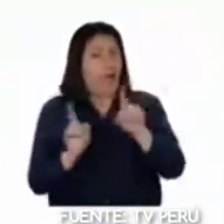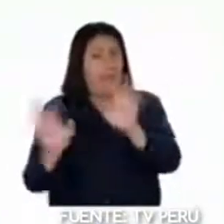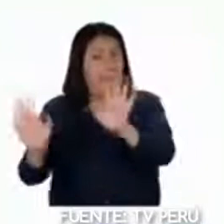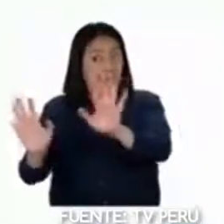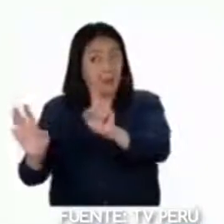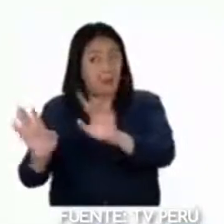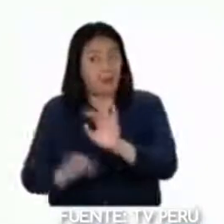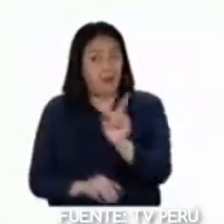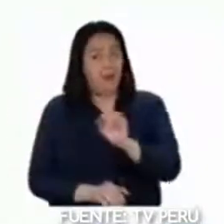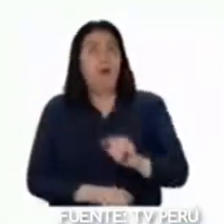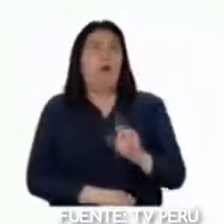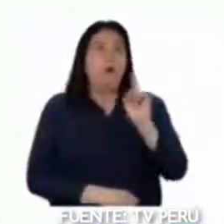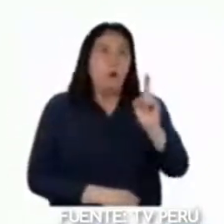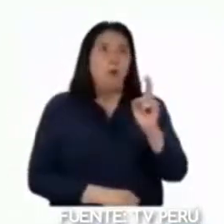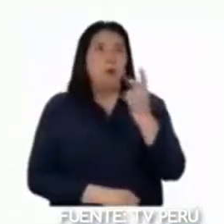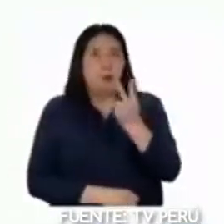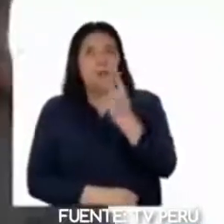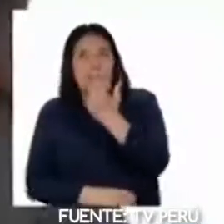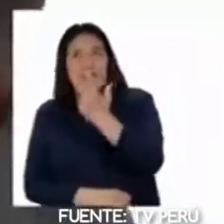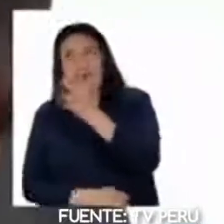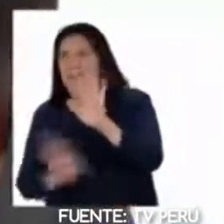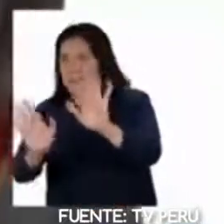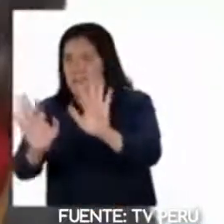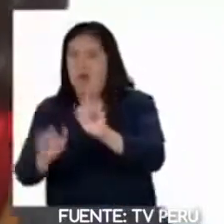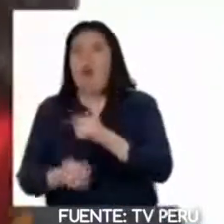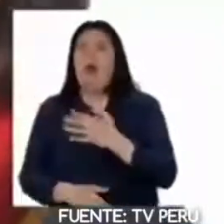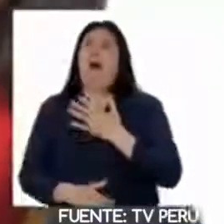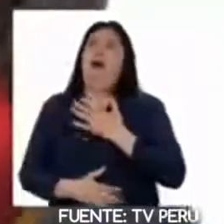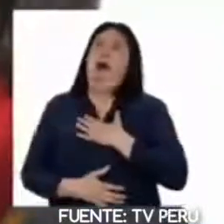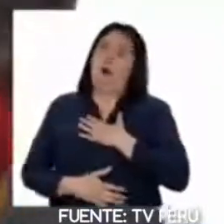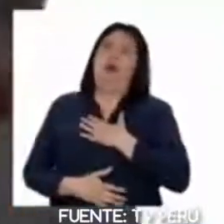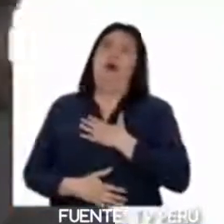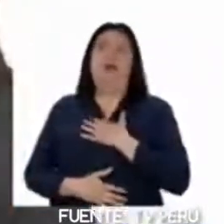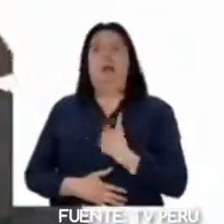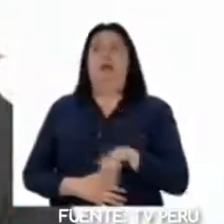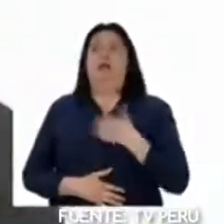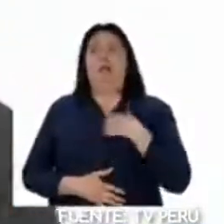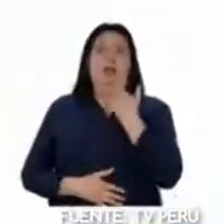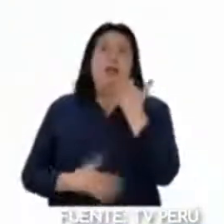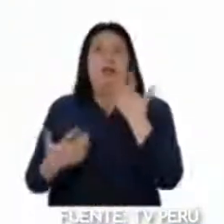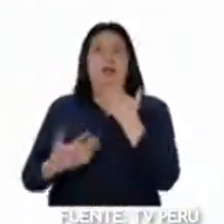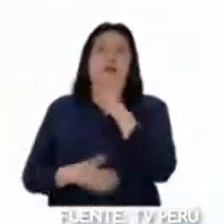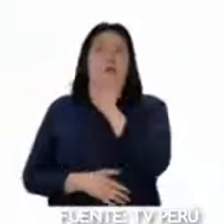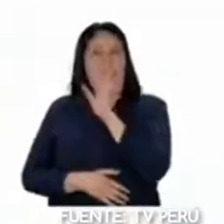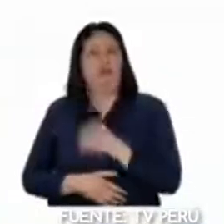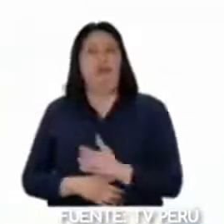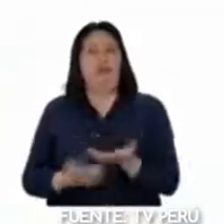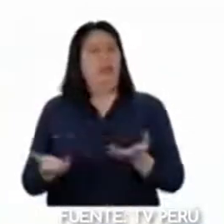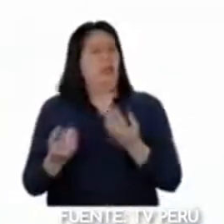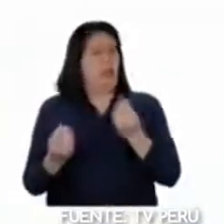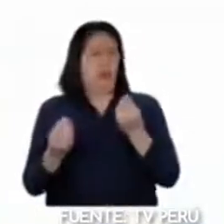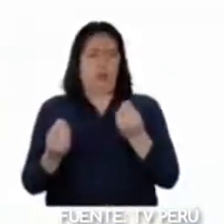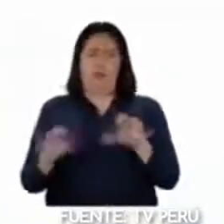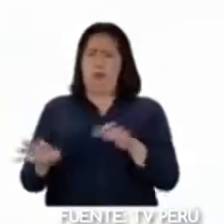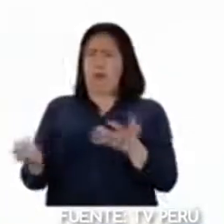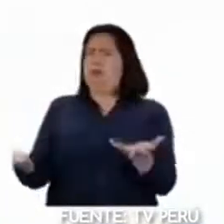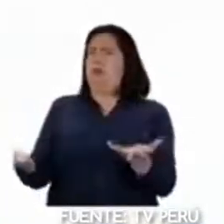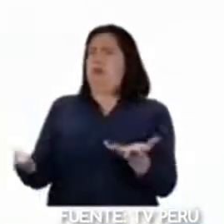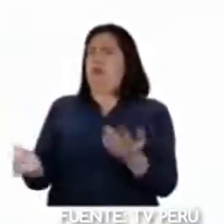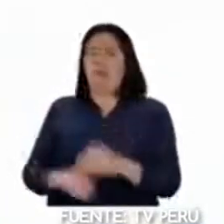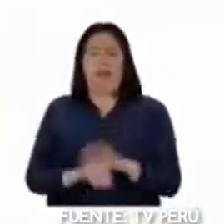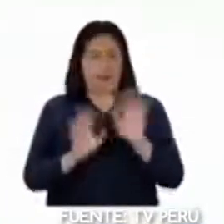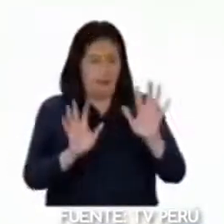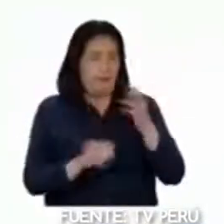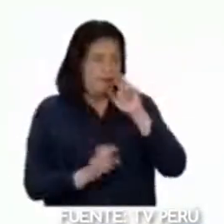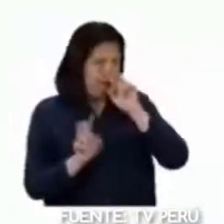se vayan, que no vamos a contar de uno en uno. Ay, ya, profesor. Ya me había asustado. ¿Y cómo haremos eso entonces? A